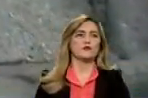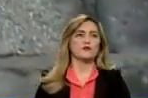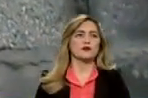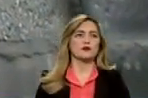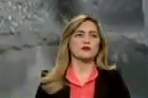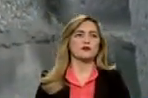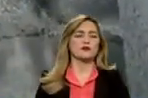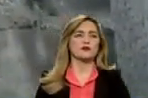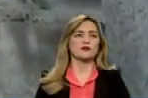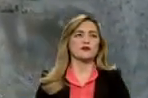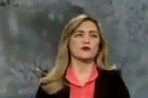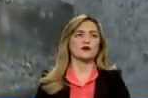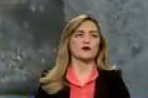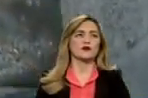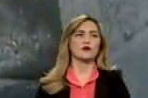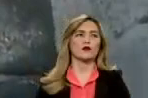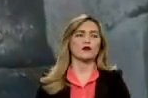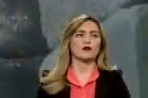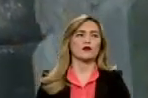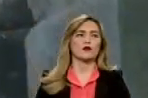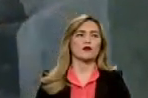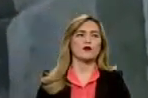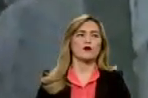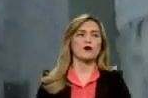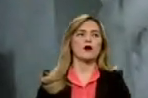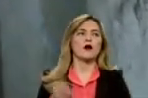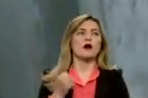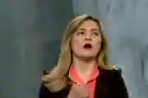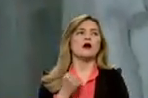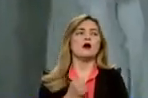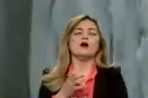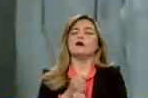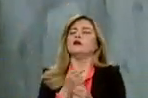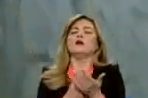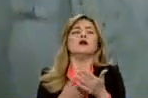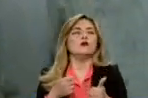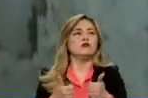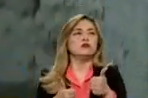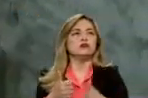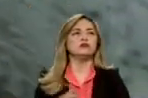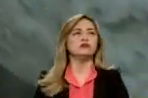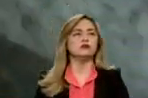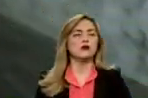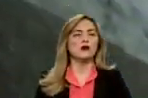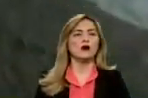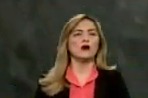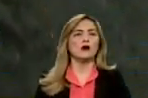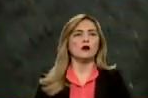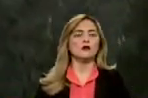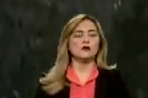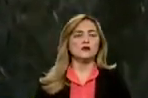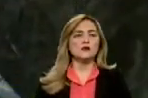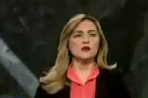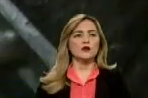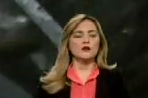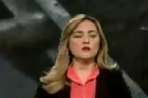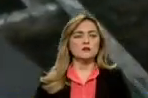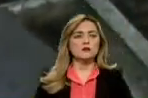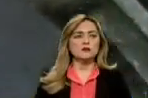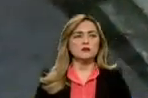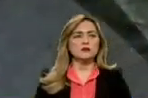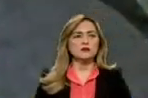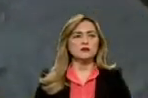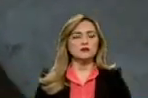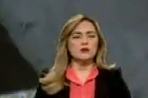voz, por favor. ¿Qué trabajos pedían ustedes exactamente que se realicen? Bueno, básicamente, en vista de que no existe un